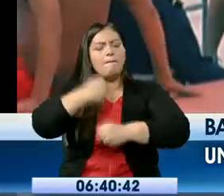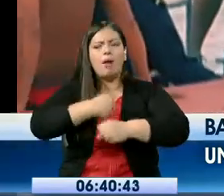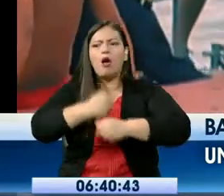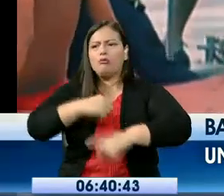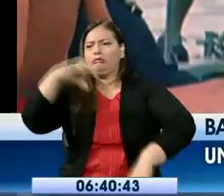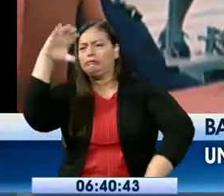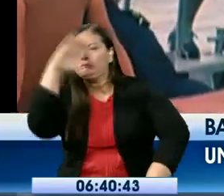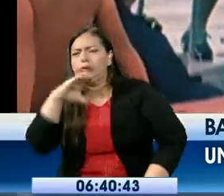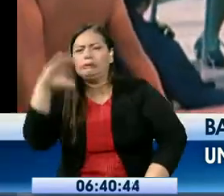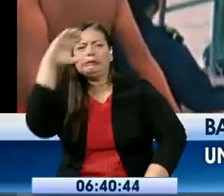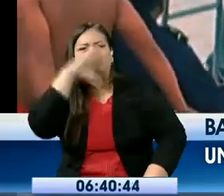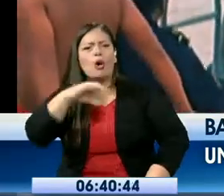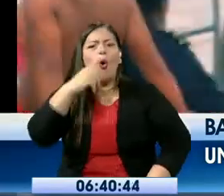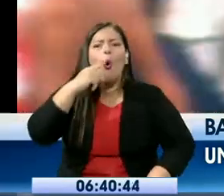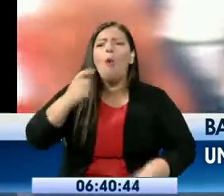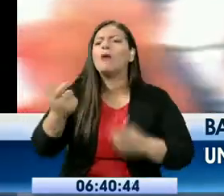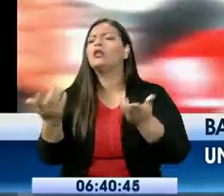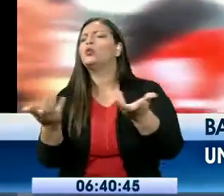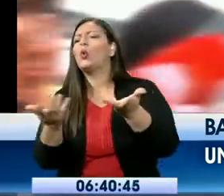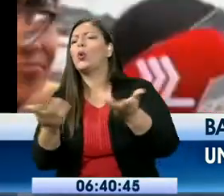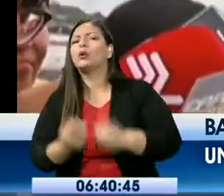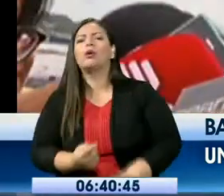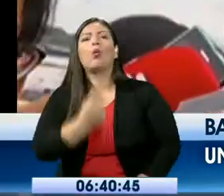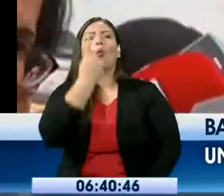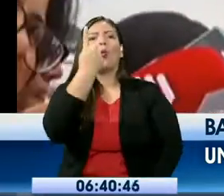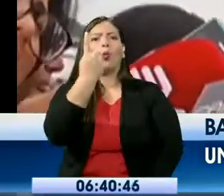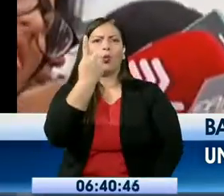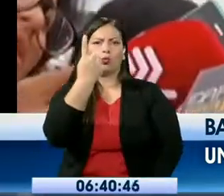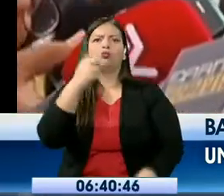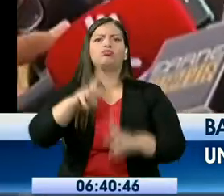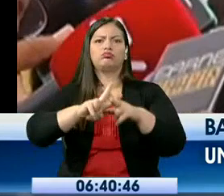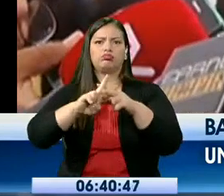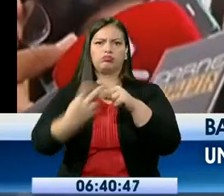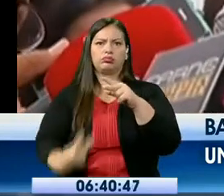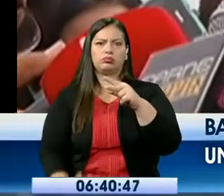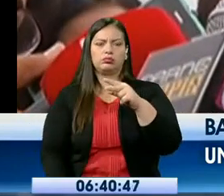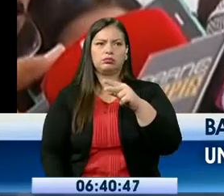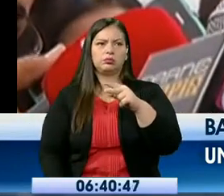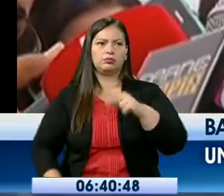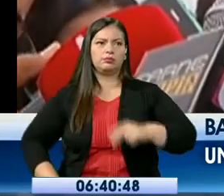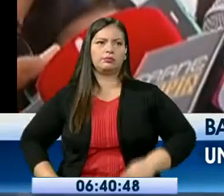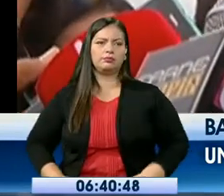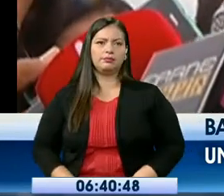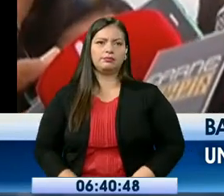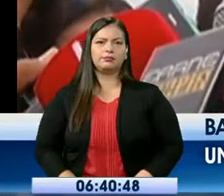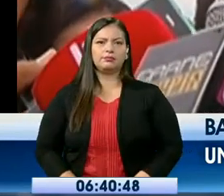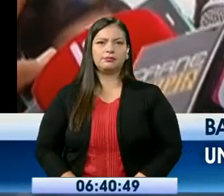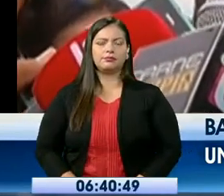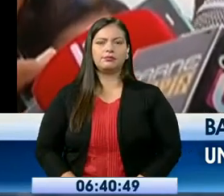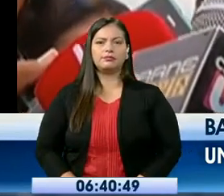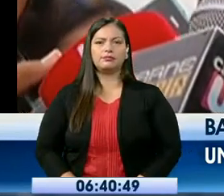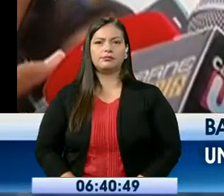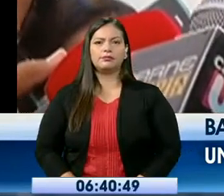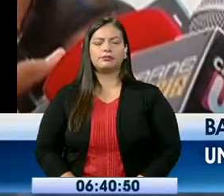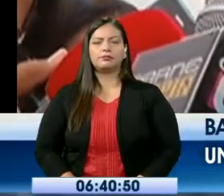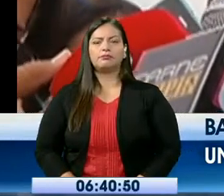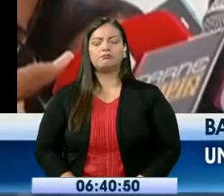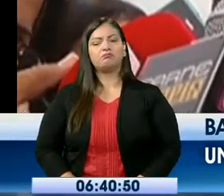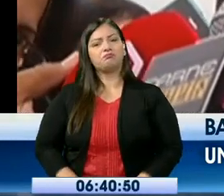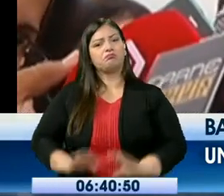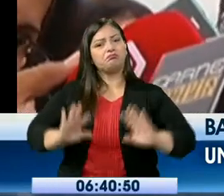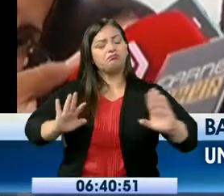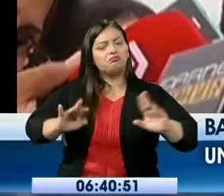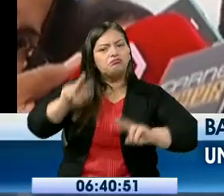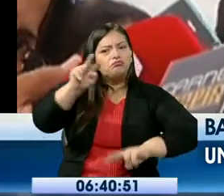domingo no hubo respuestas positivas. Respondió a los primeros estímulos y ahora está como apagado. Aspiramos a que sea